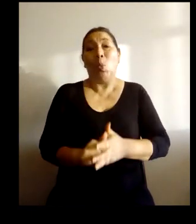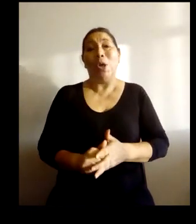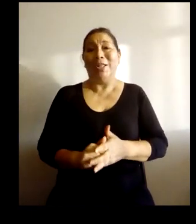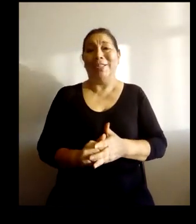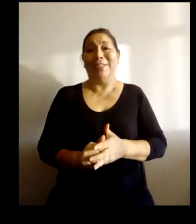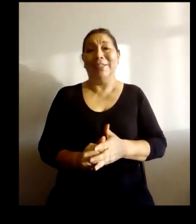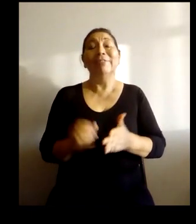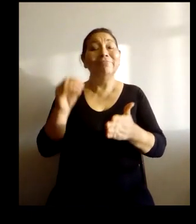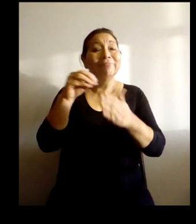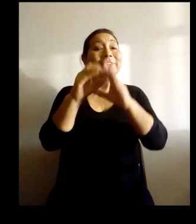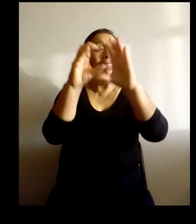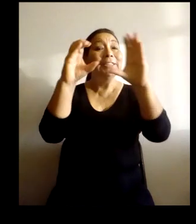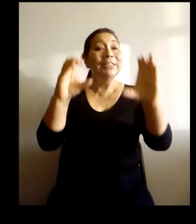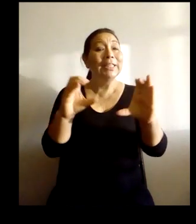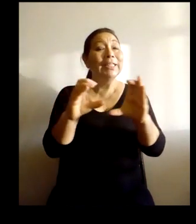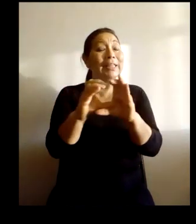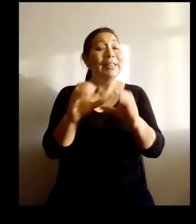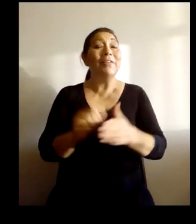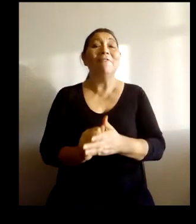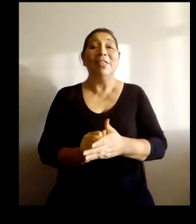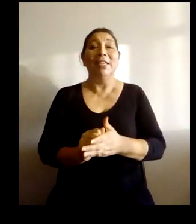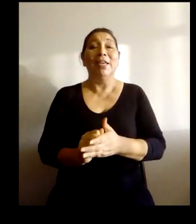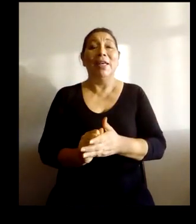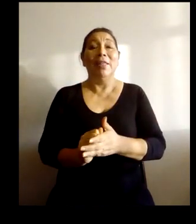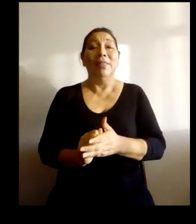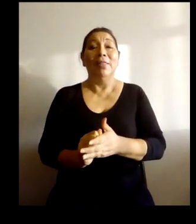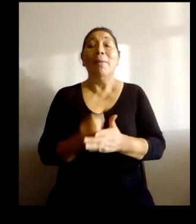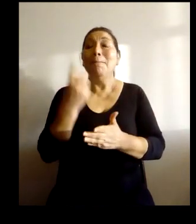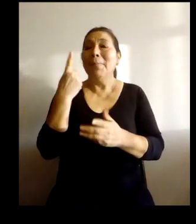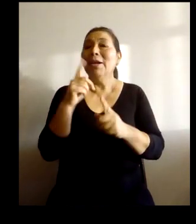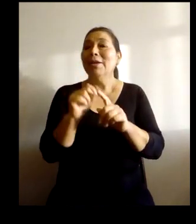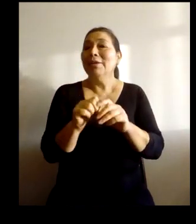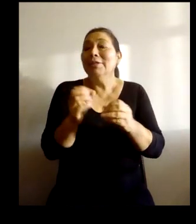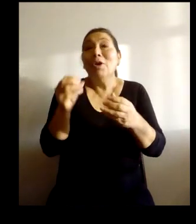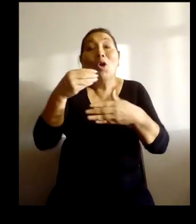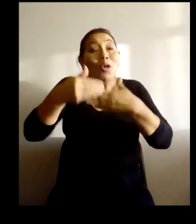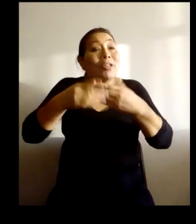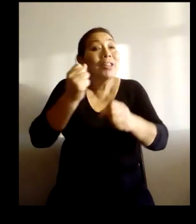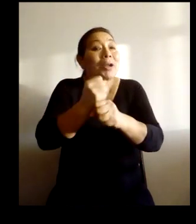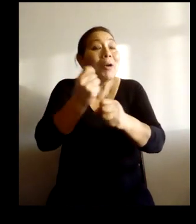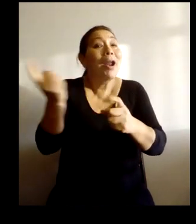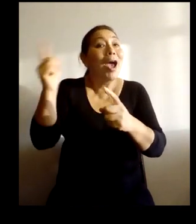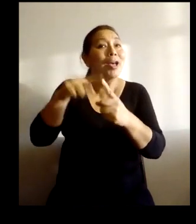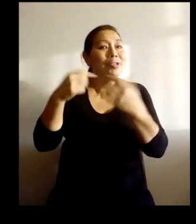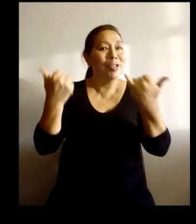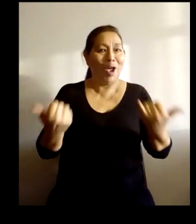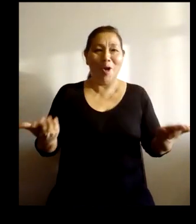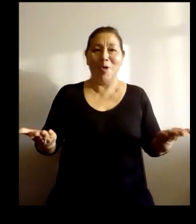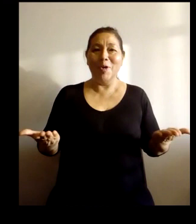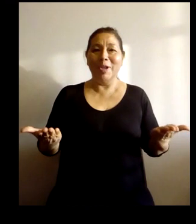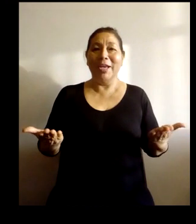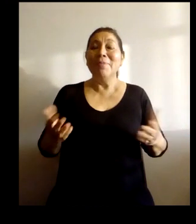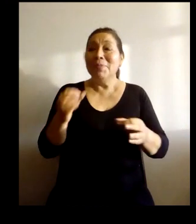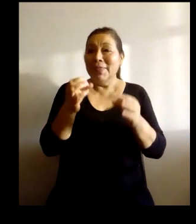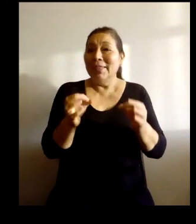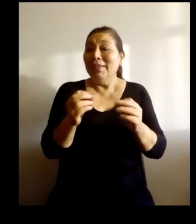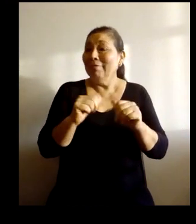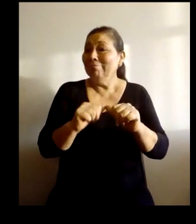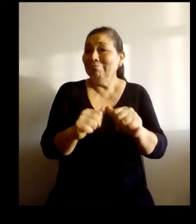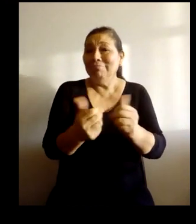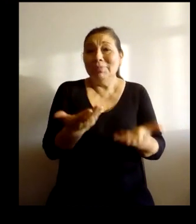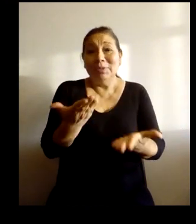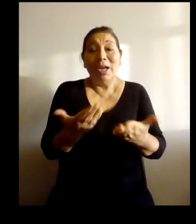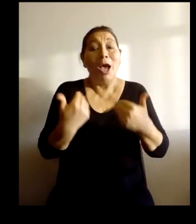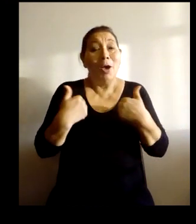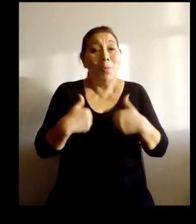lo cual, obviamente, según los certificados que tiene presentado en autos, el demandante continúa laborando a la fecha. Y si es que efectivamente las sentencias